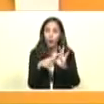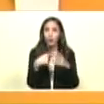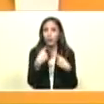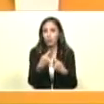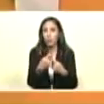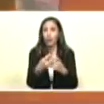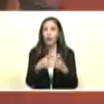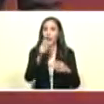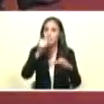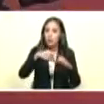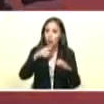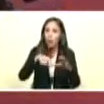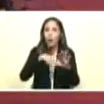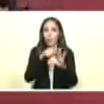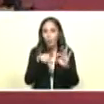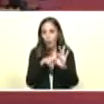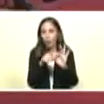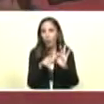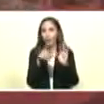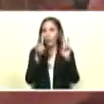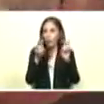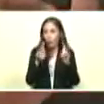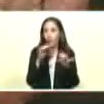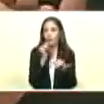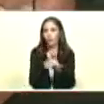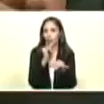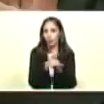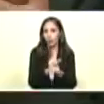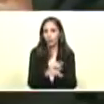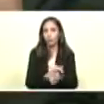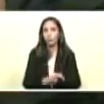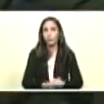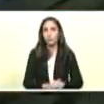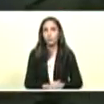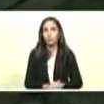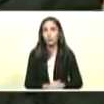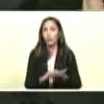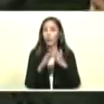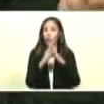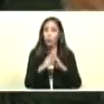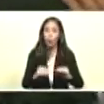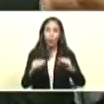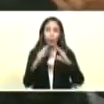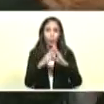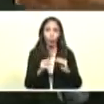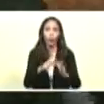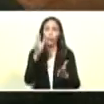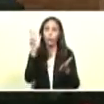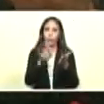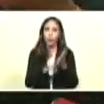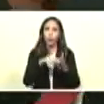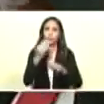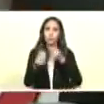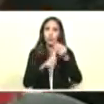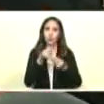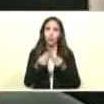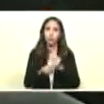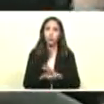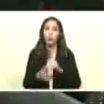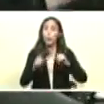criptomonedas, de granjas y de Petro en todas las cajas de ahorro del país. Vamos a